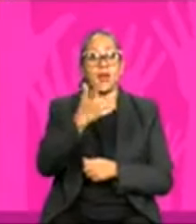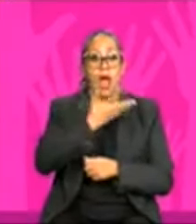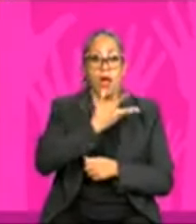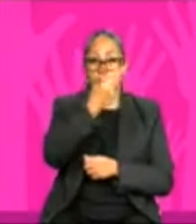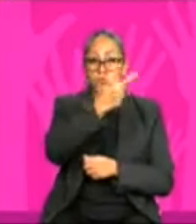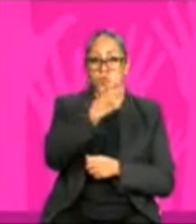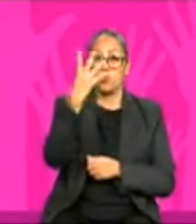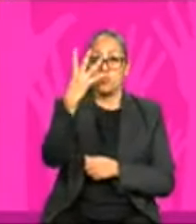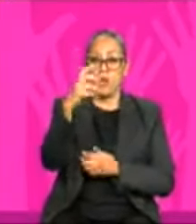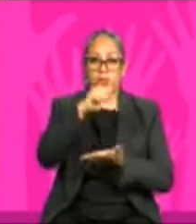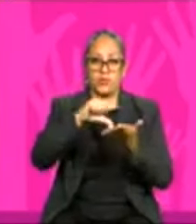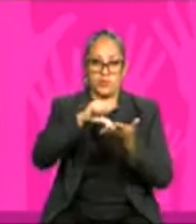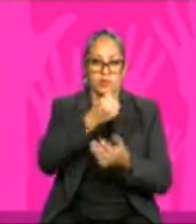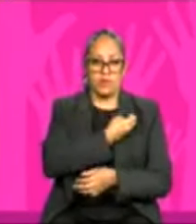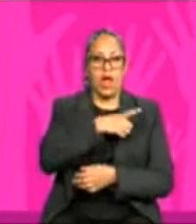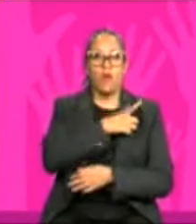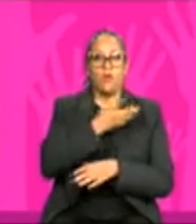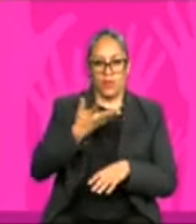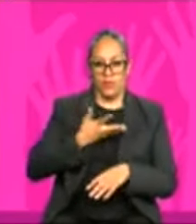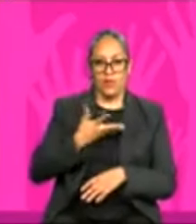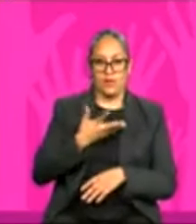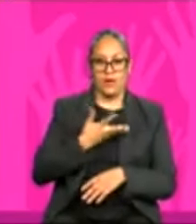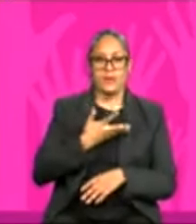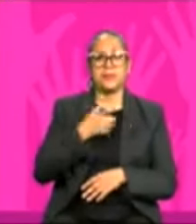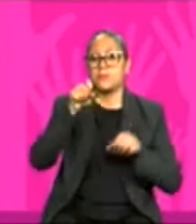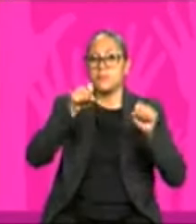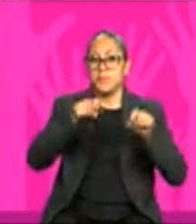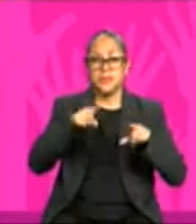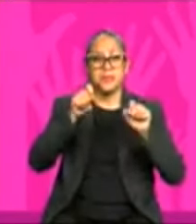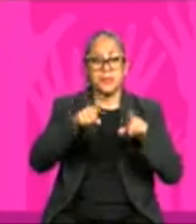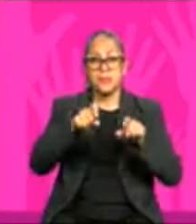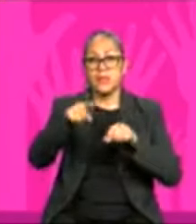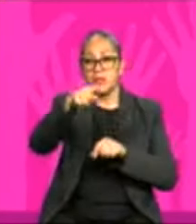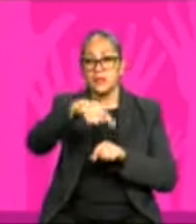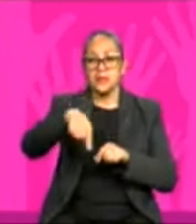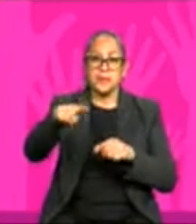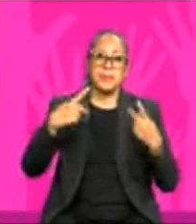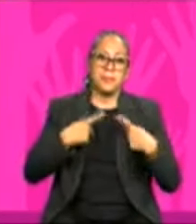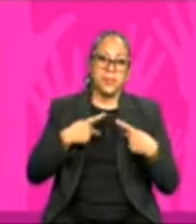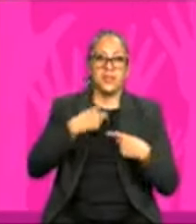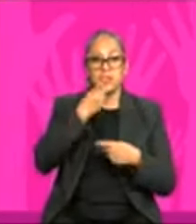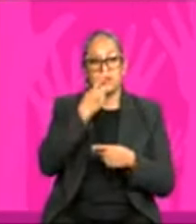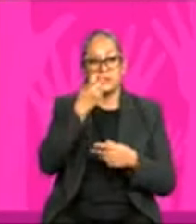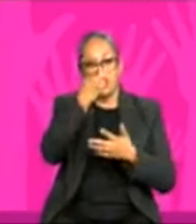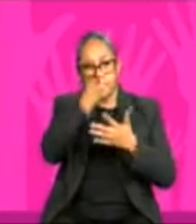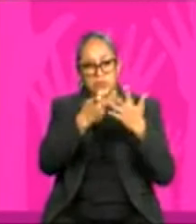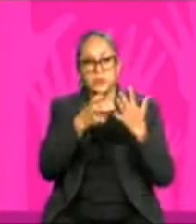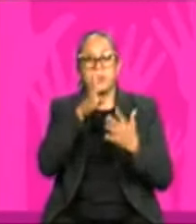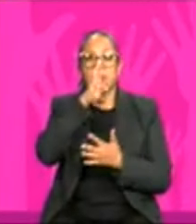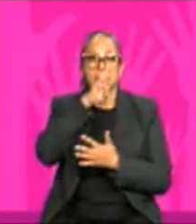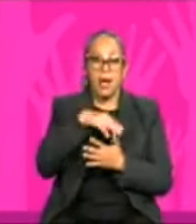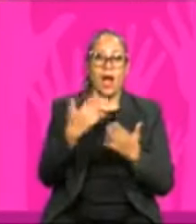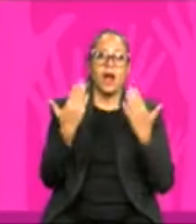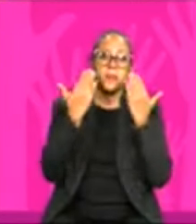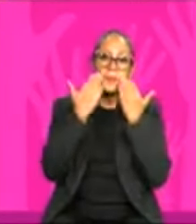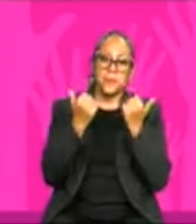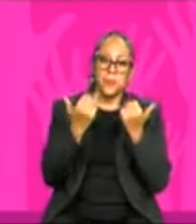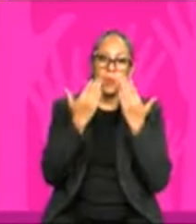centros de salud que tiene hoy nuestro estado. La queja recurrente de las y los morelenses es justo eso, que no hay